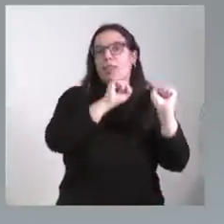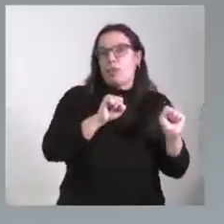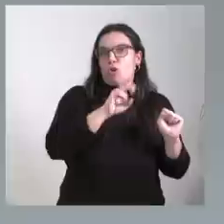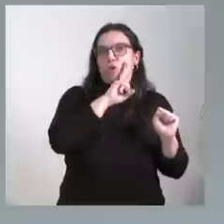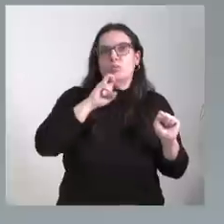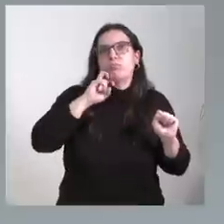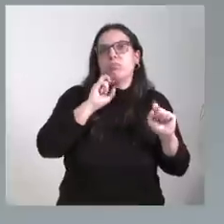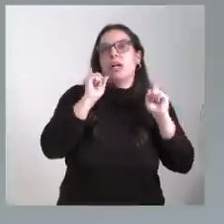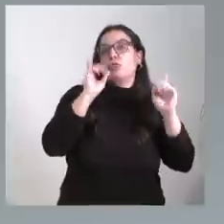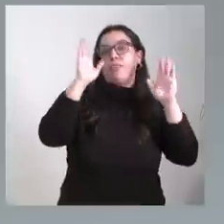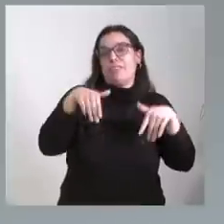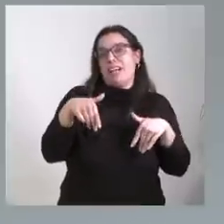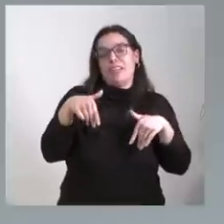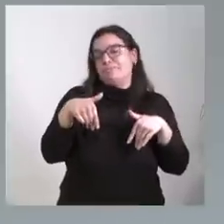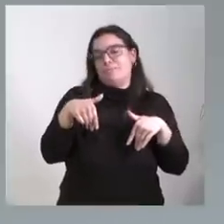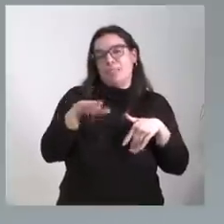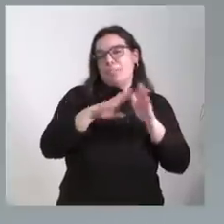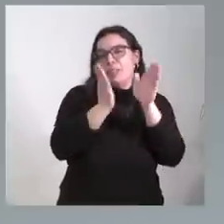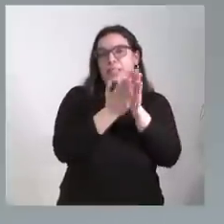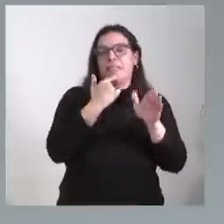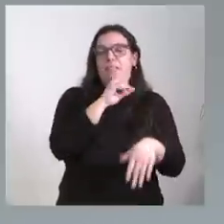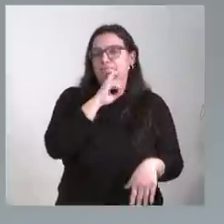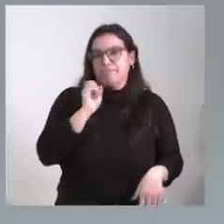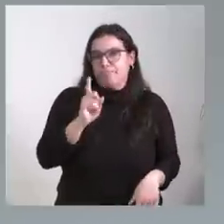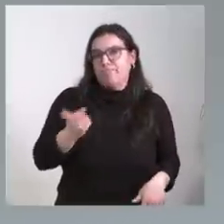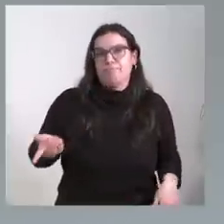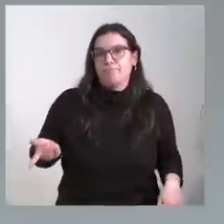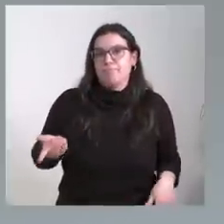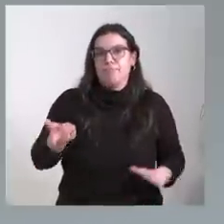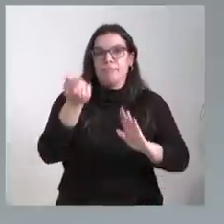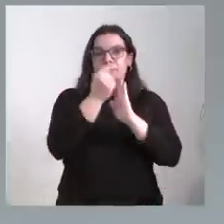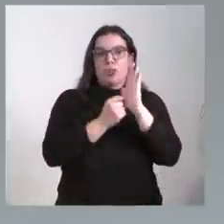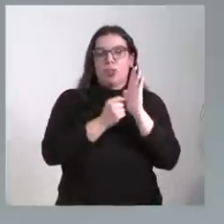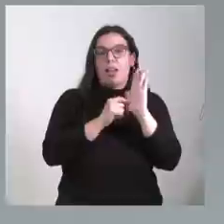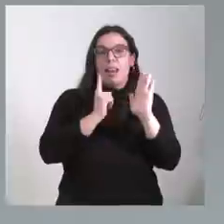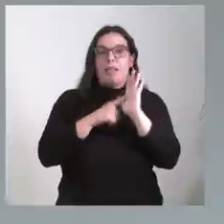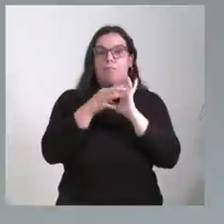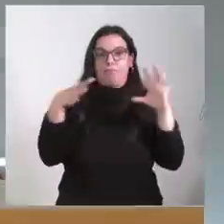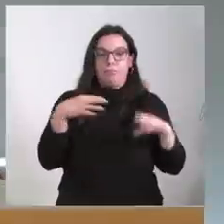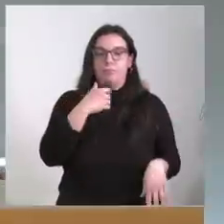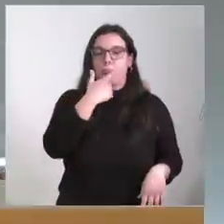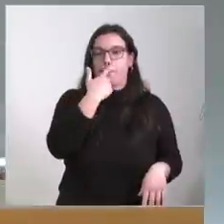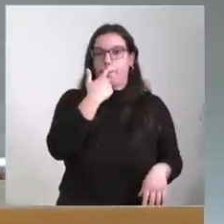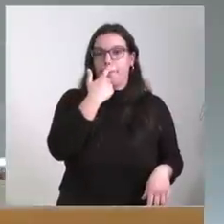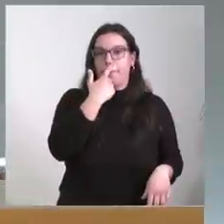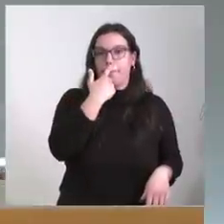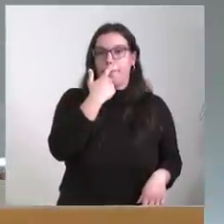que en este caso finalmente el expediente derivó en que no se daban las circunstancias previstas en la ley de patrimonio